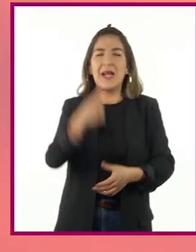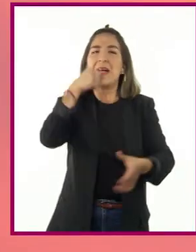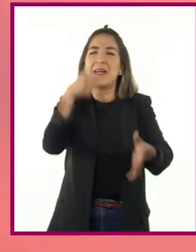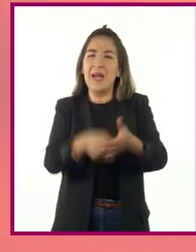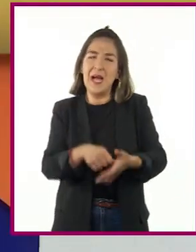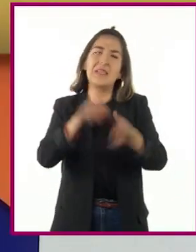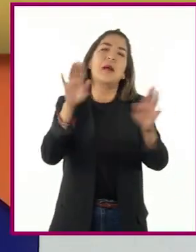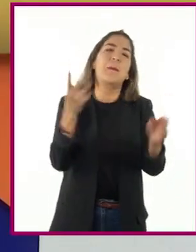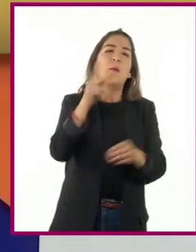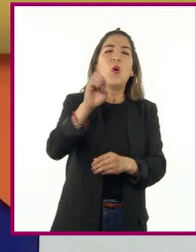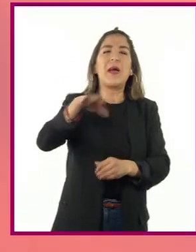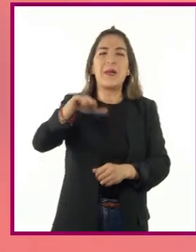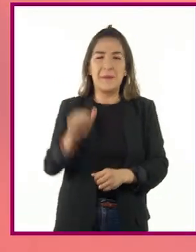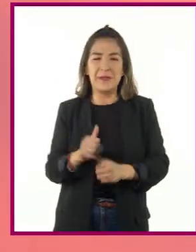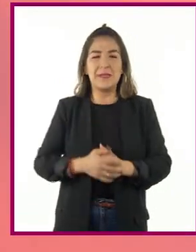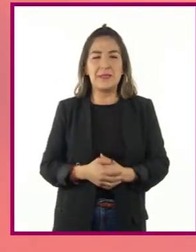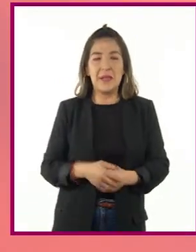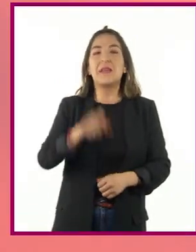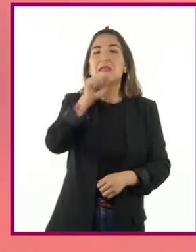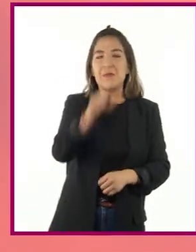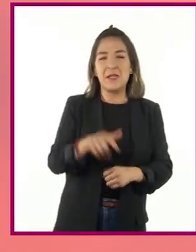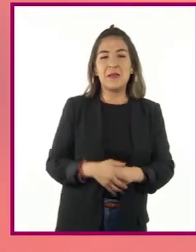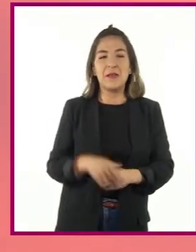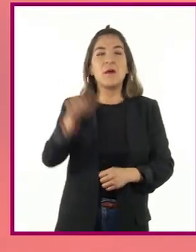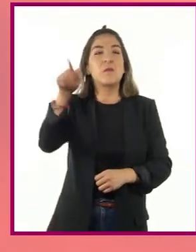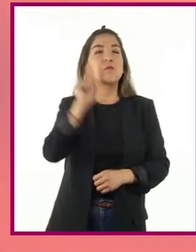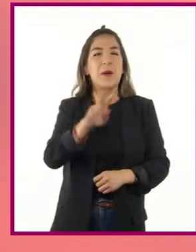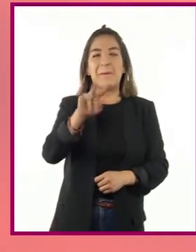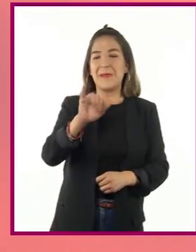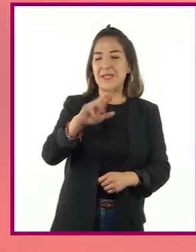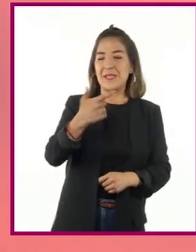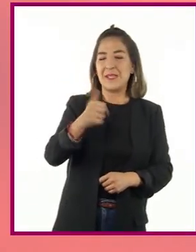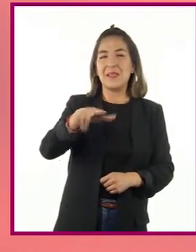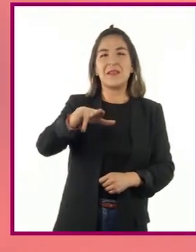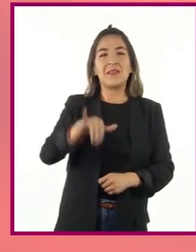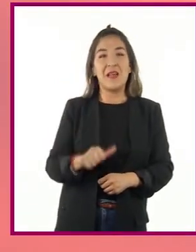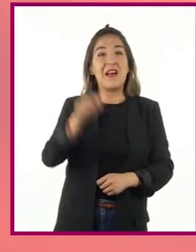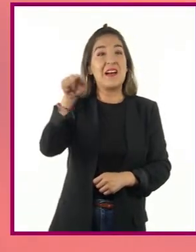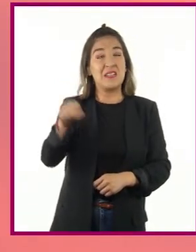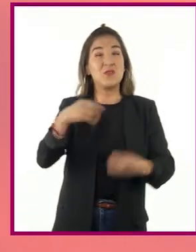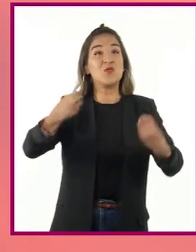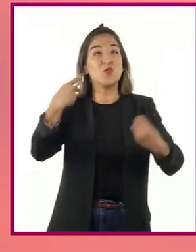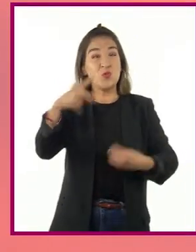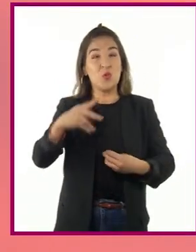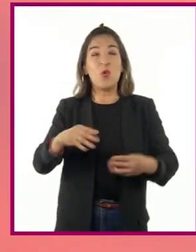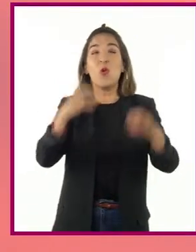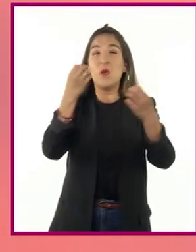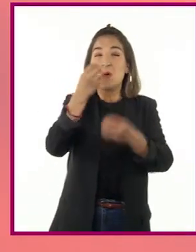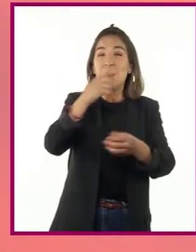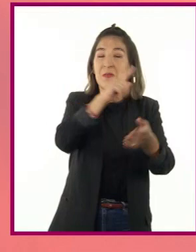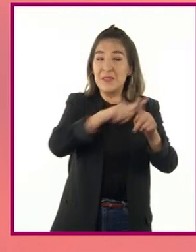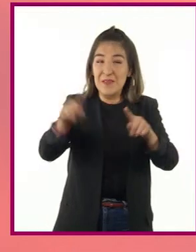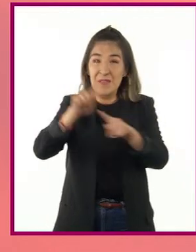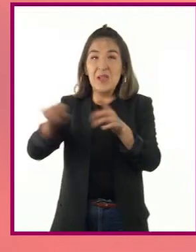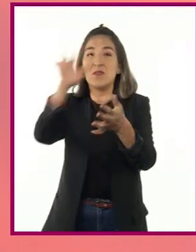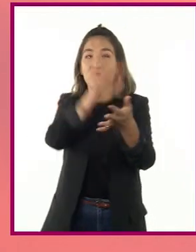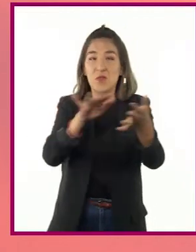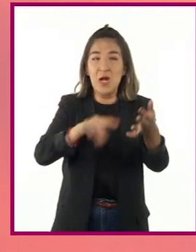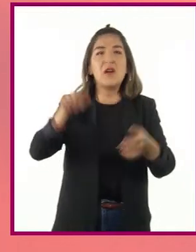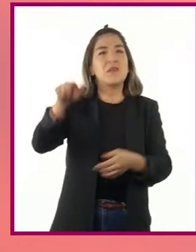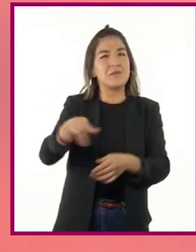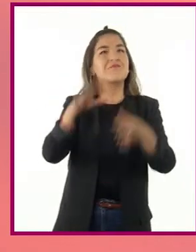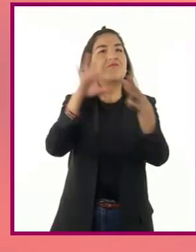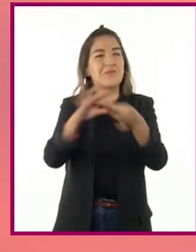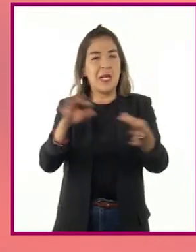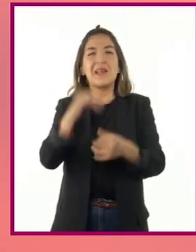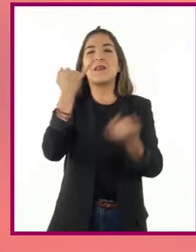poemas. Tal es el caso de Virginia Woolf a lo largo de todas sus obras literarias. Sor Juana Inés de la Cruz, en